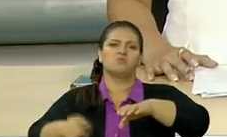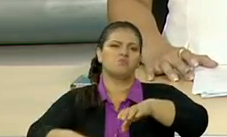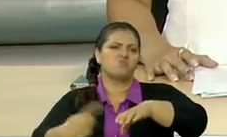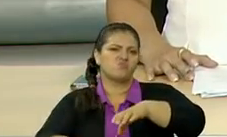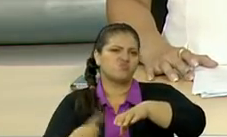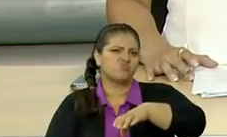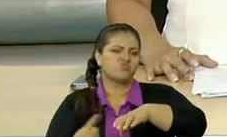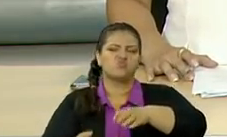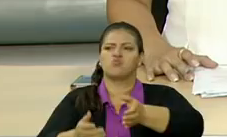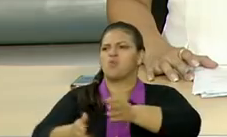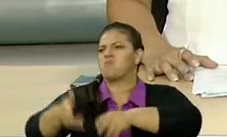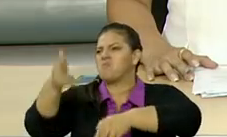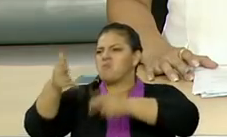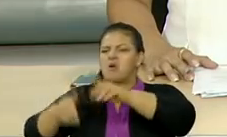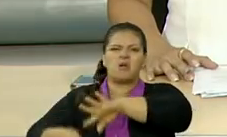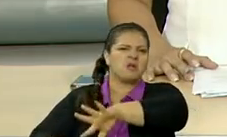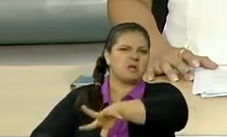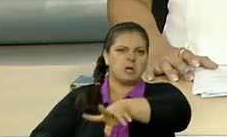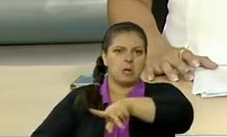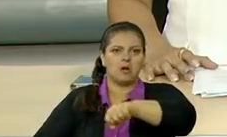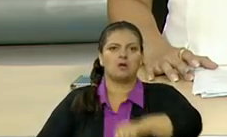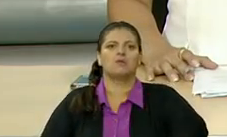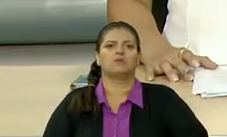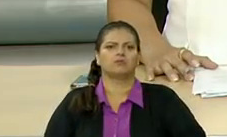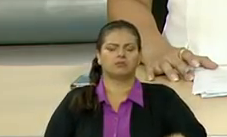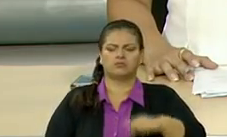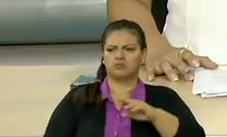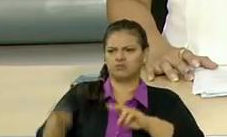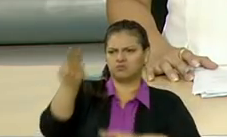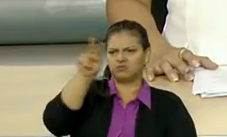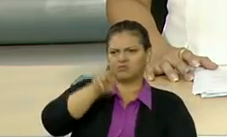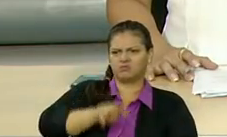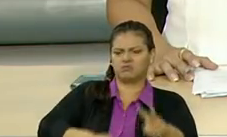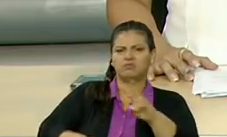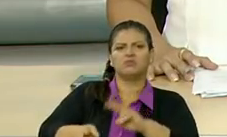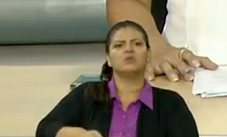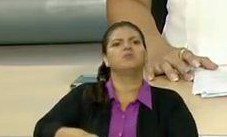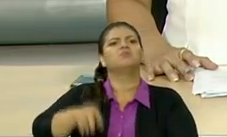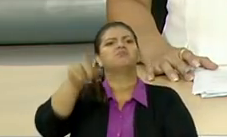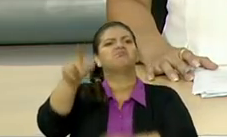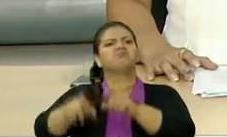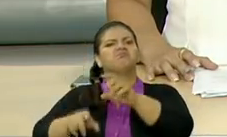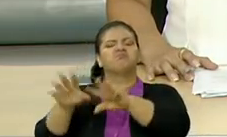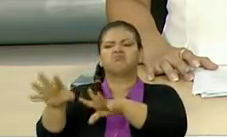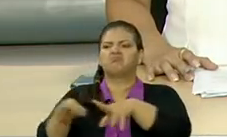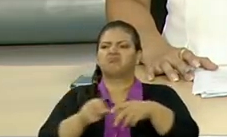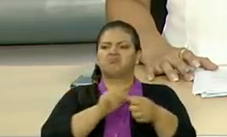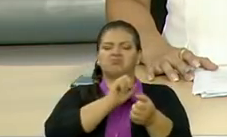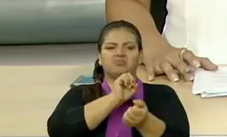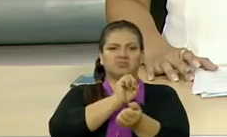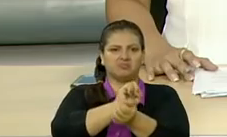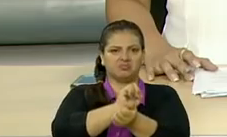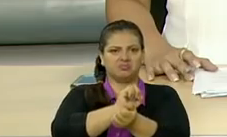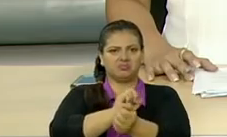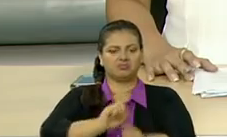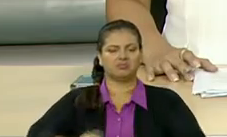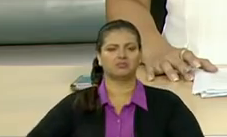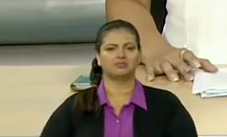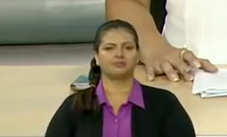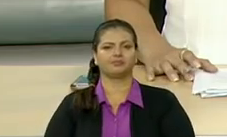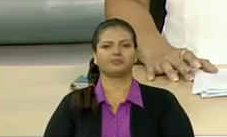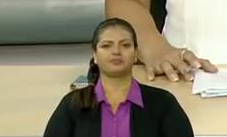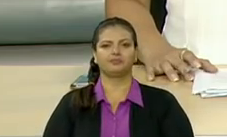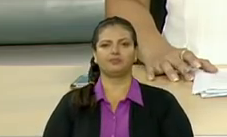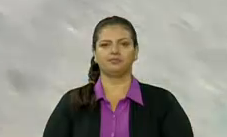mar. Según las denuncias, los sujetos comercializaban después lo robado en diferentes sitios.